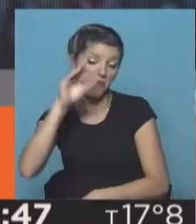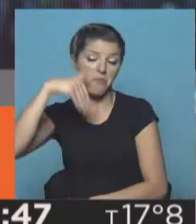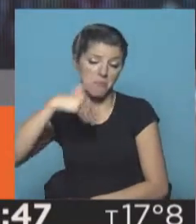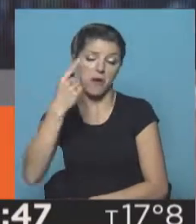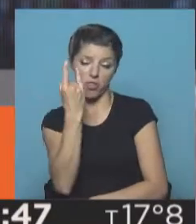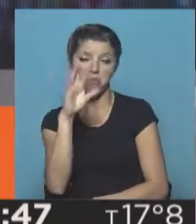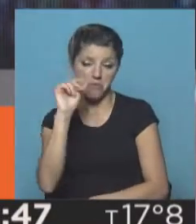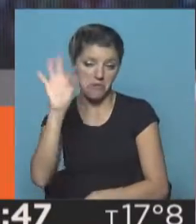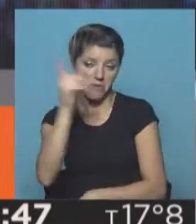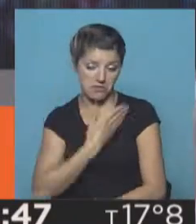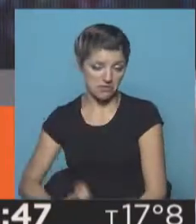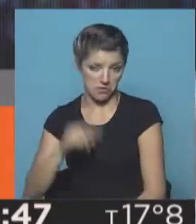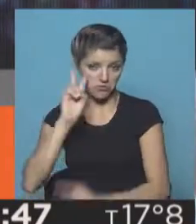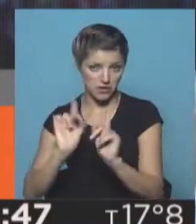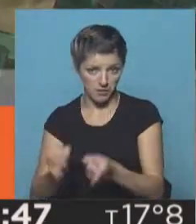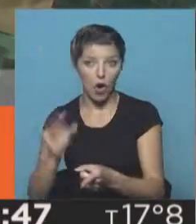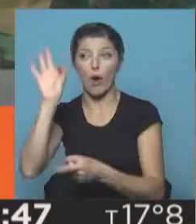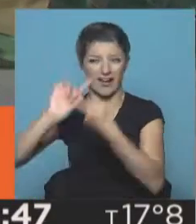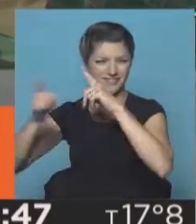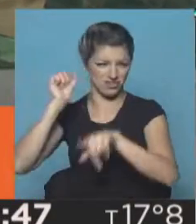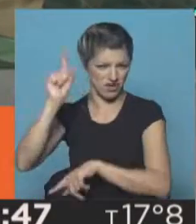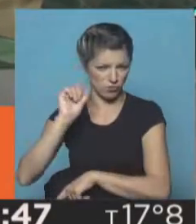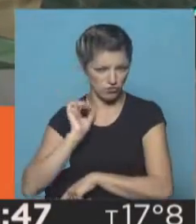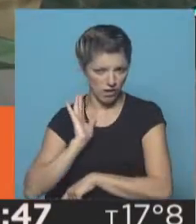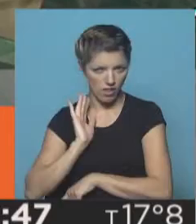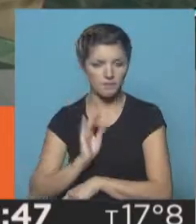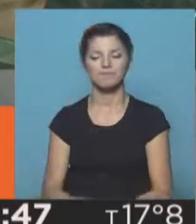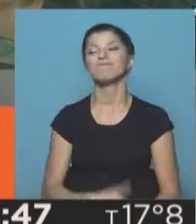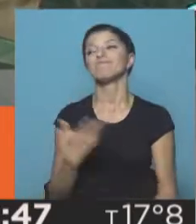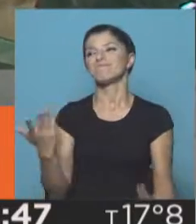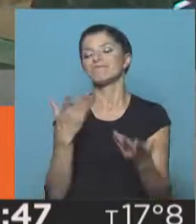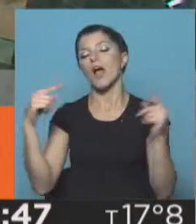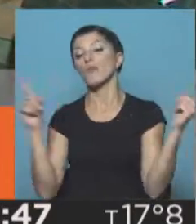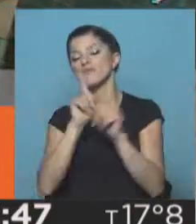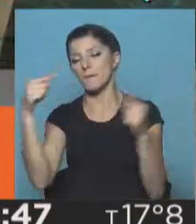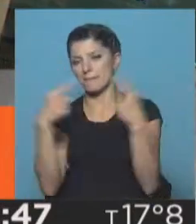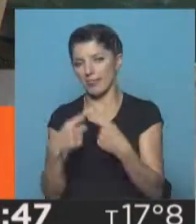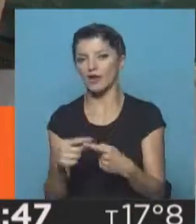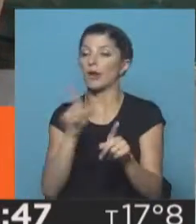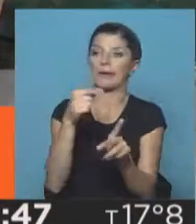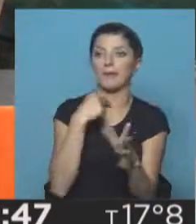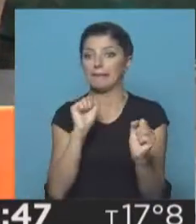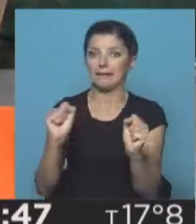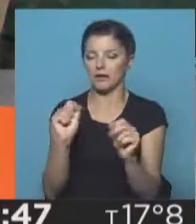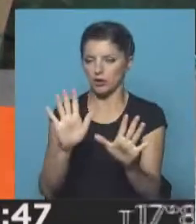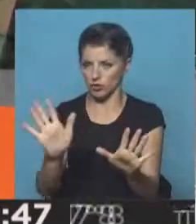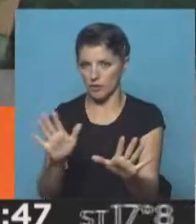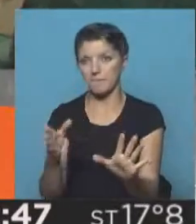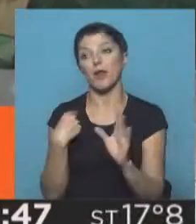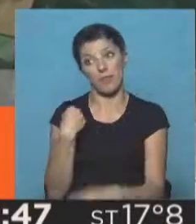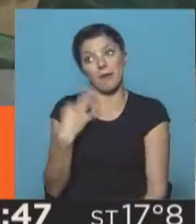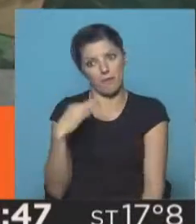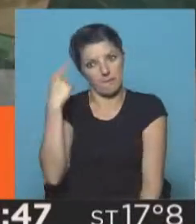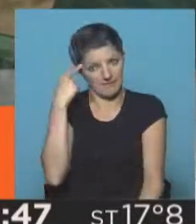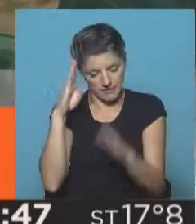Sí. La canciller de Maduro. Hay coincidencias sugestivas. Uno no quisiera ser paranoico, pero tampoco puede ser ingenuo. El hecho de